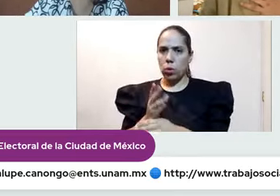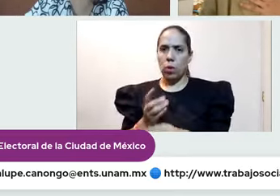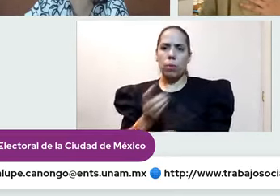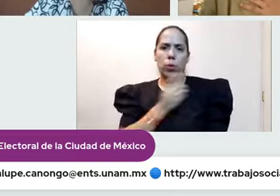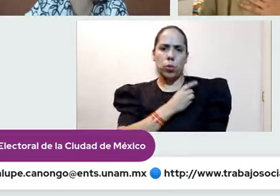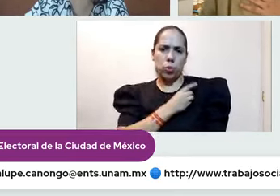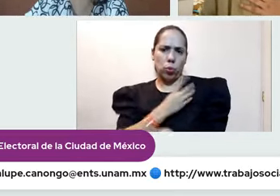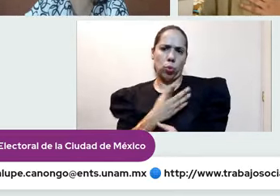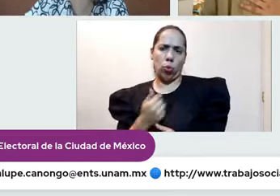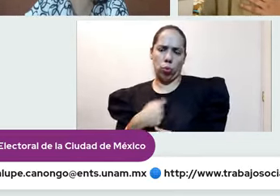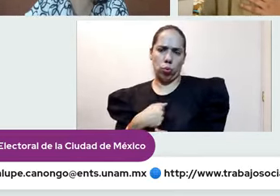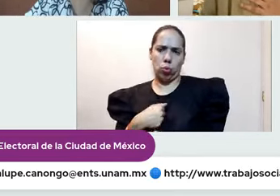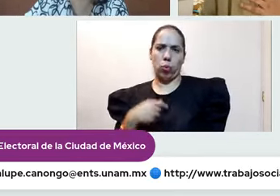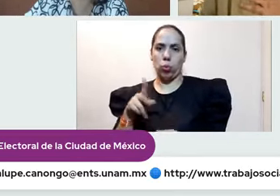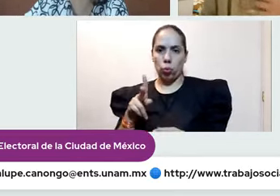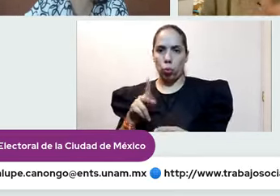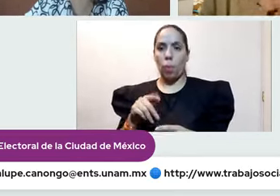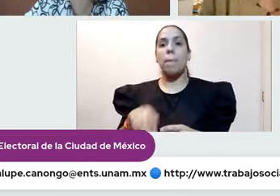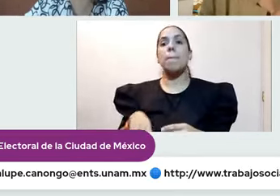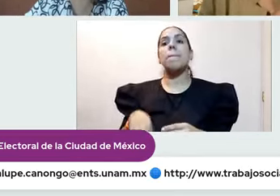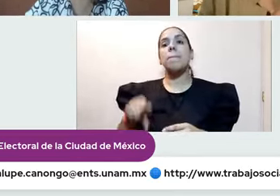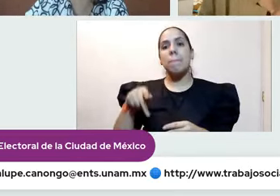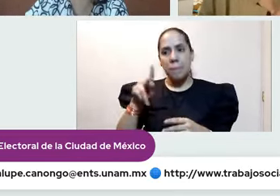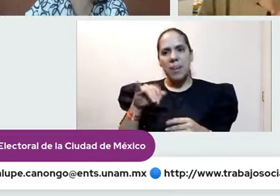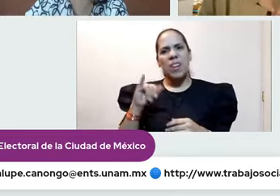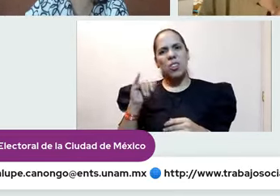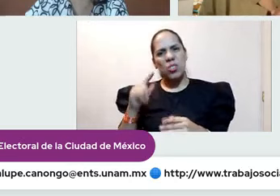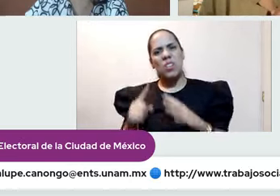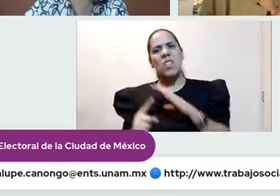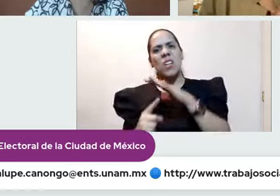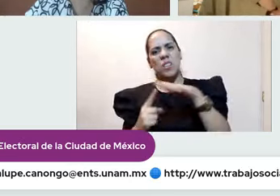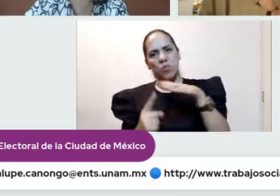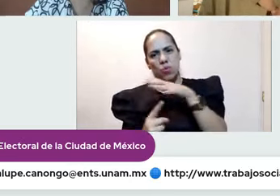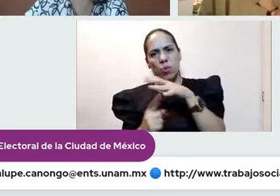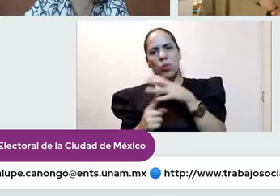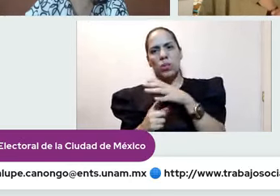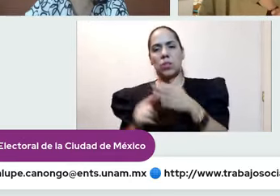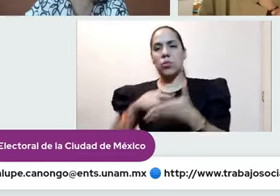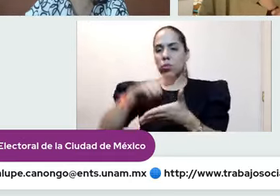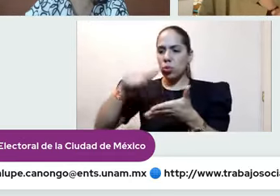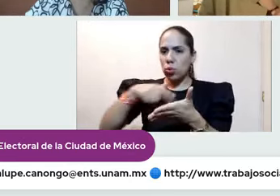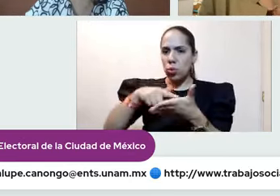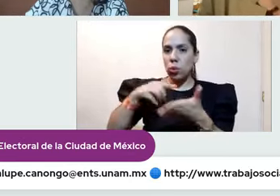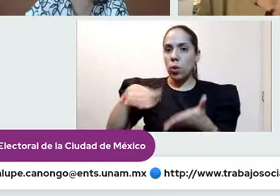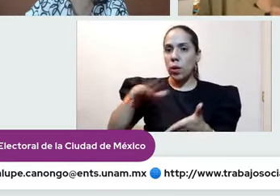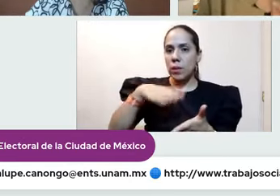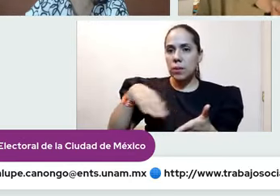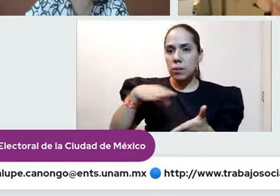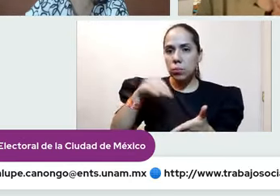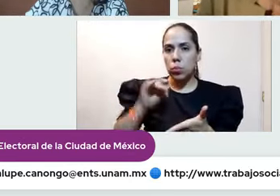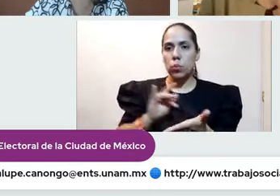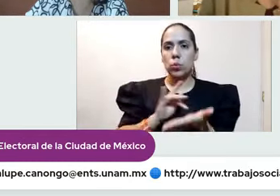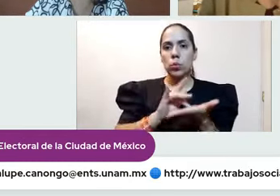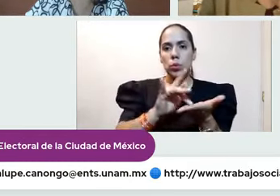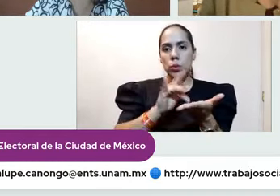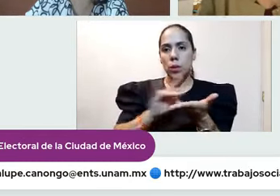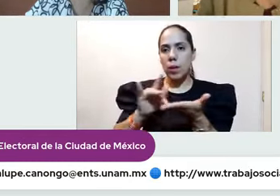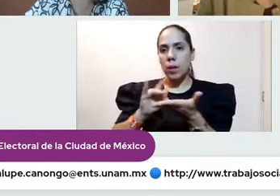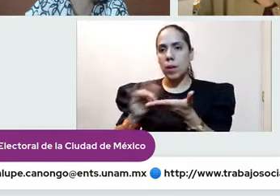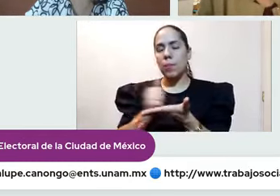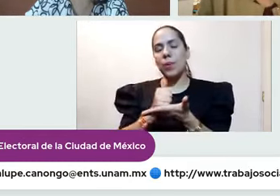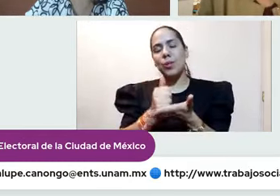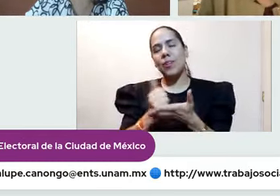hay recursos, hay contexto, pero sí es un elemento importante tener voluntad, tener el deseo